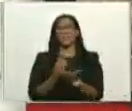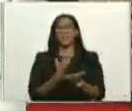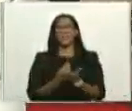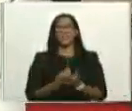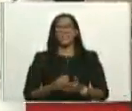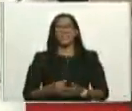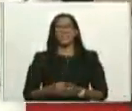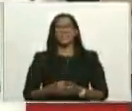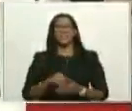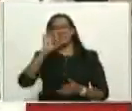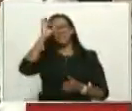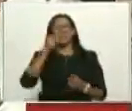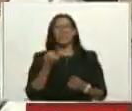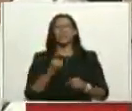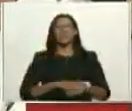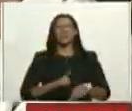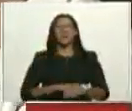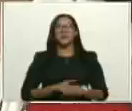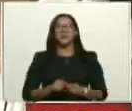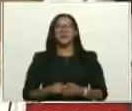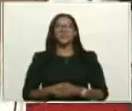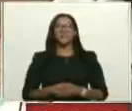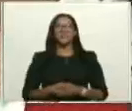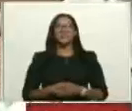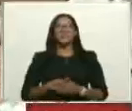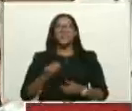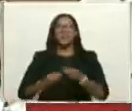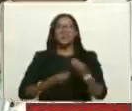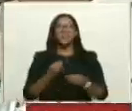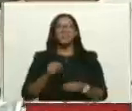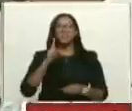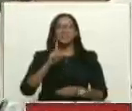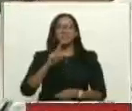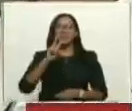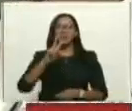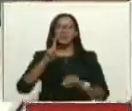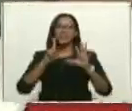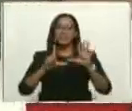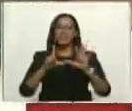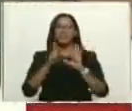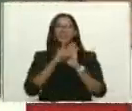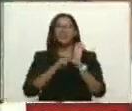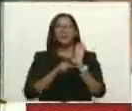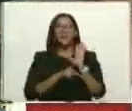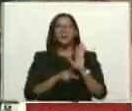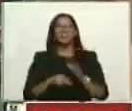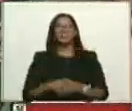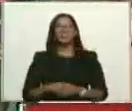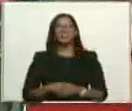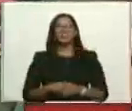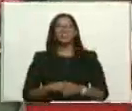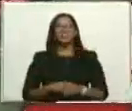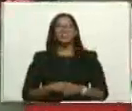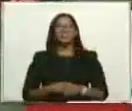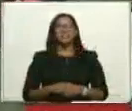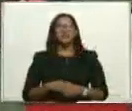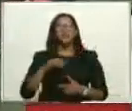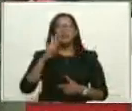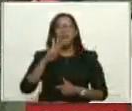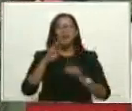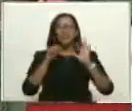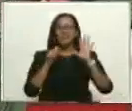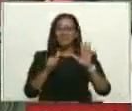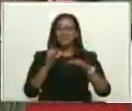No sé cuánto tiempo. Se han hecho 127 programas en el interior del país. Y 46